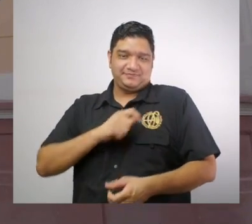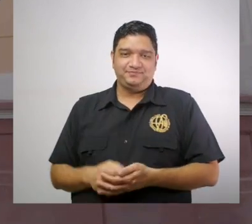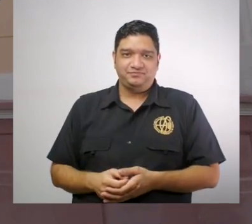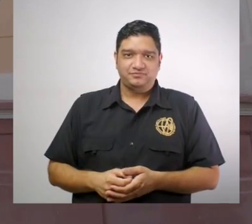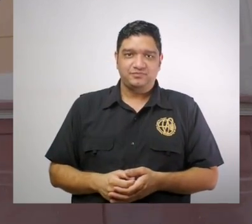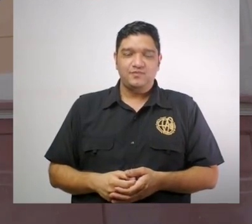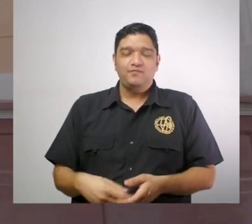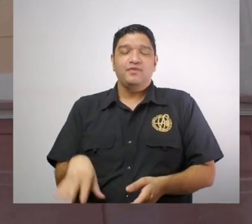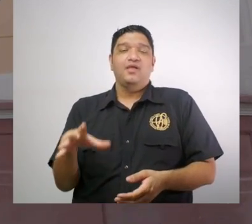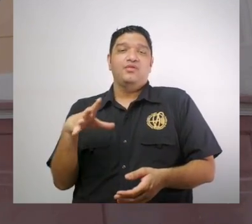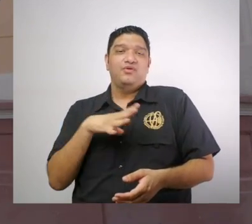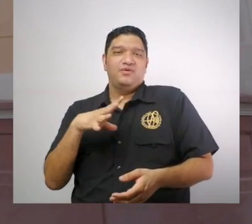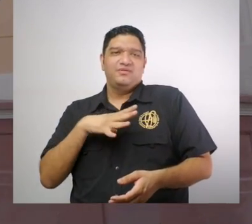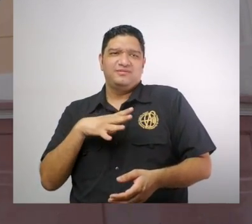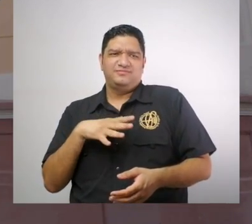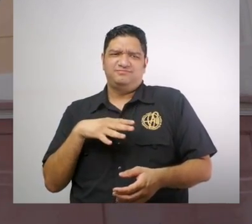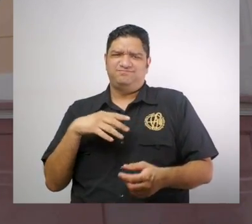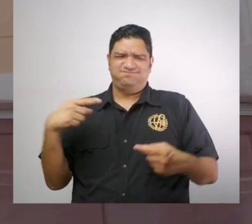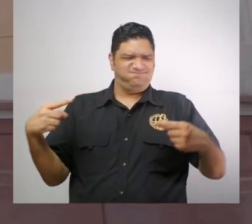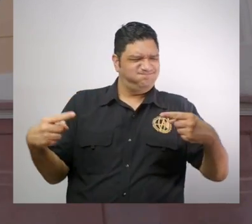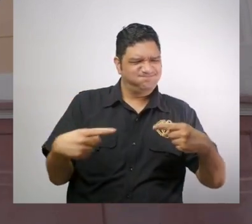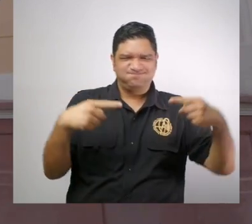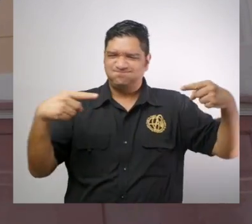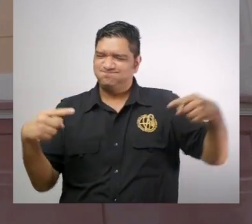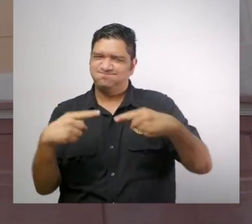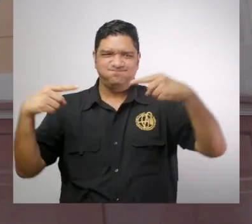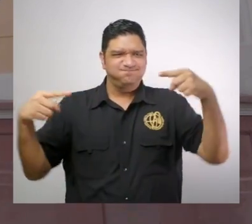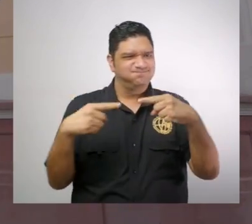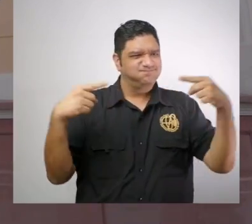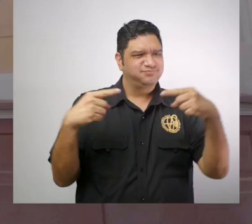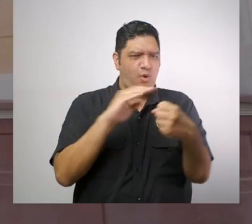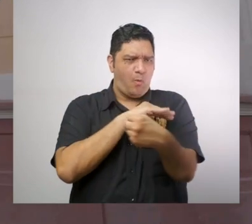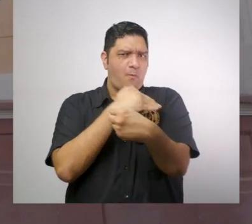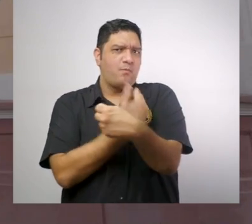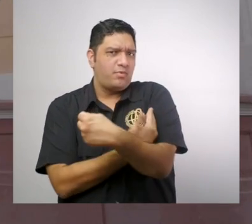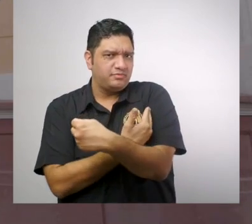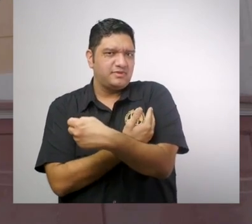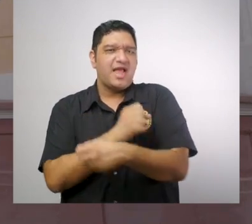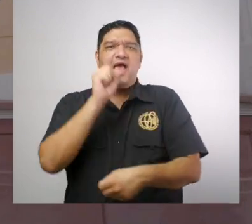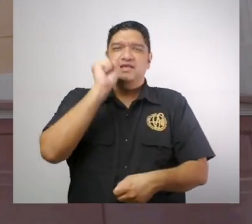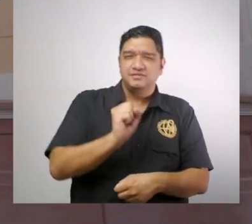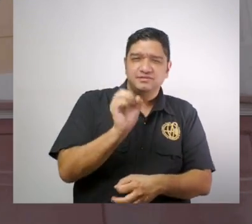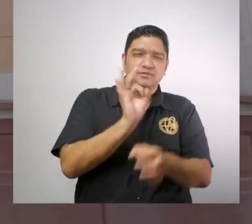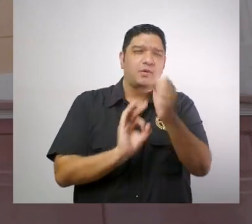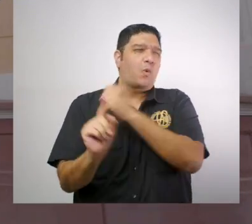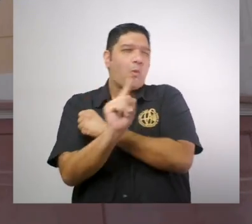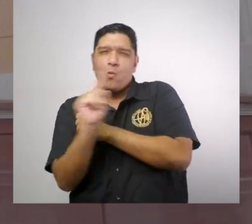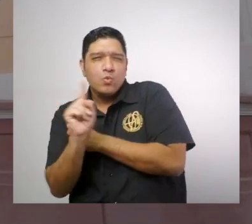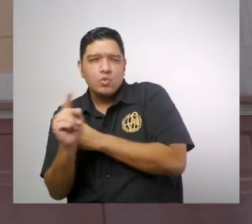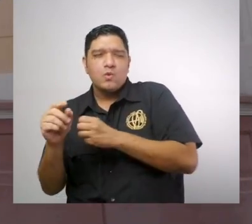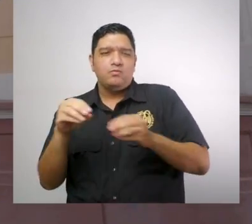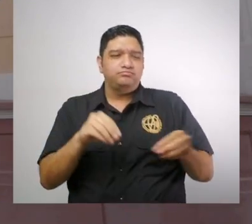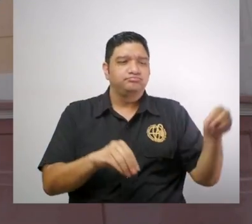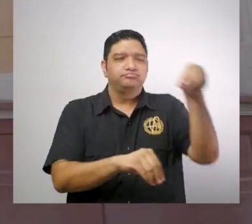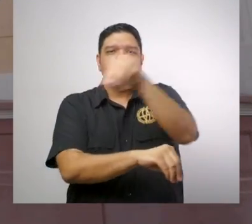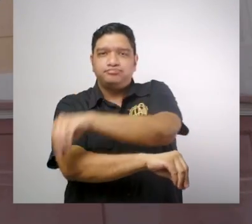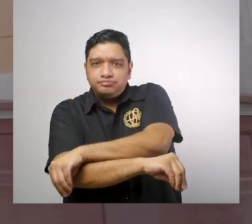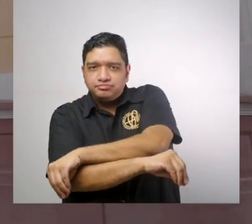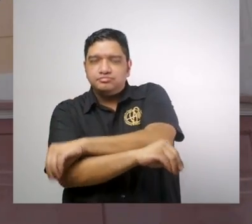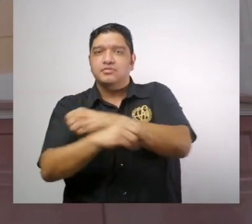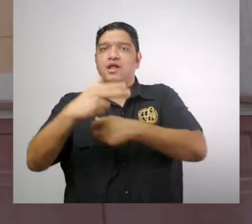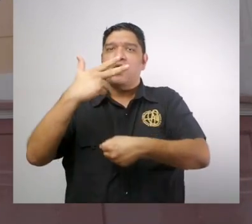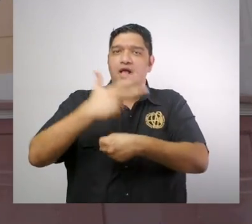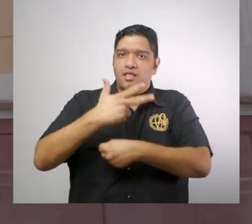Hubo una lucha de poderes para poder trasladar o no la ciudad. Surgió entonces el